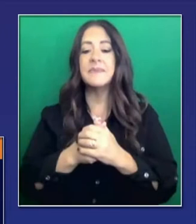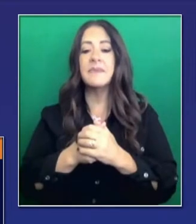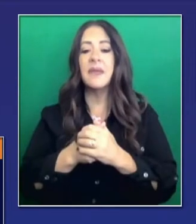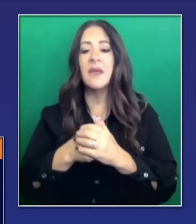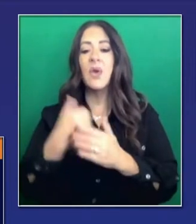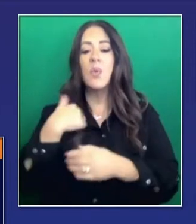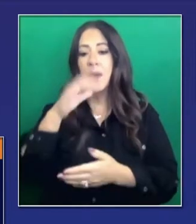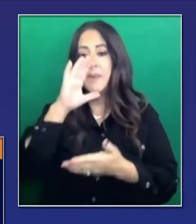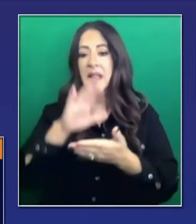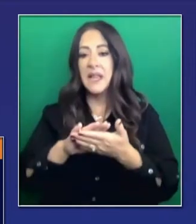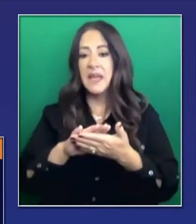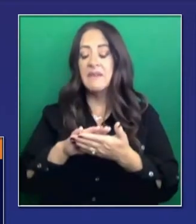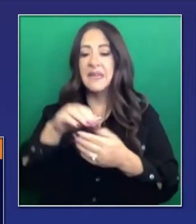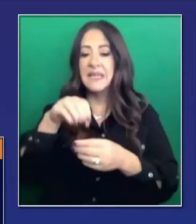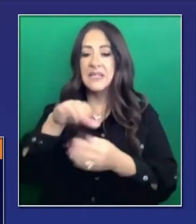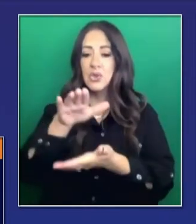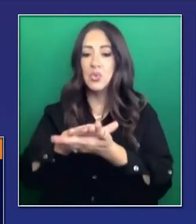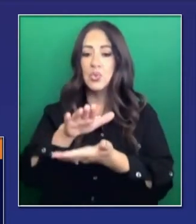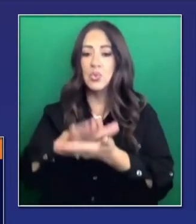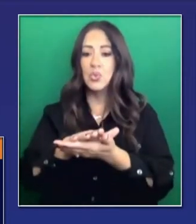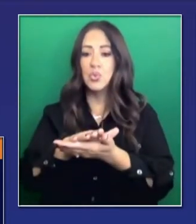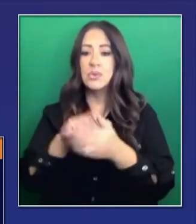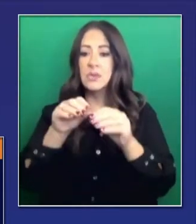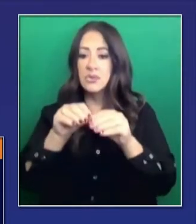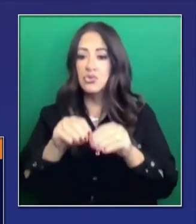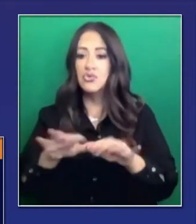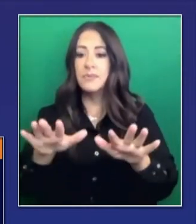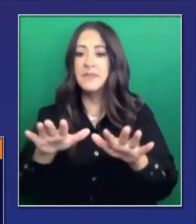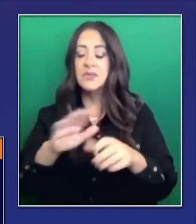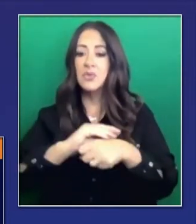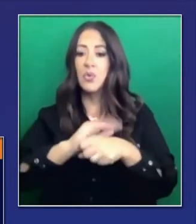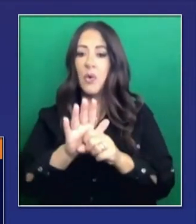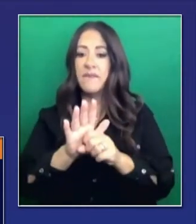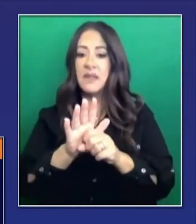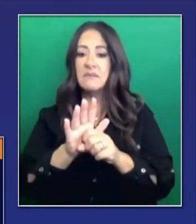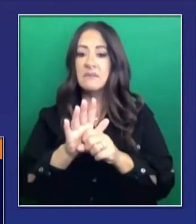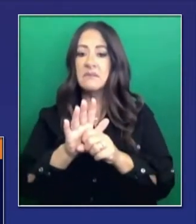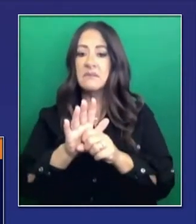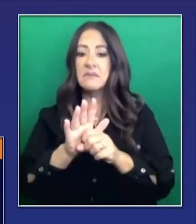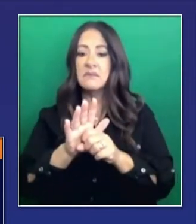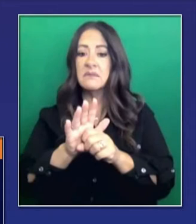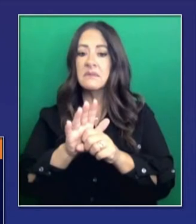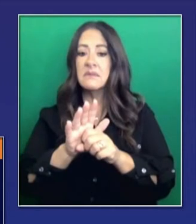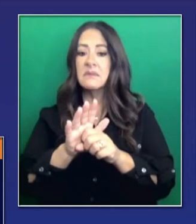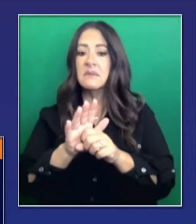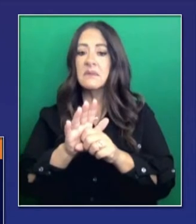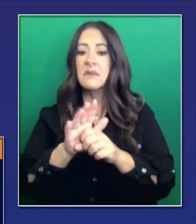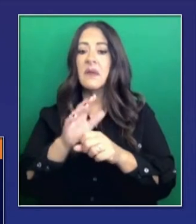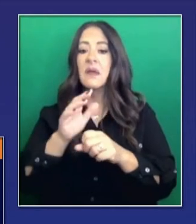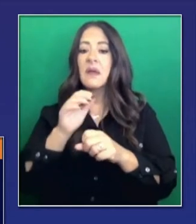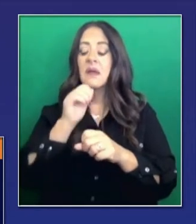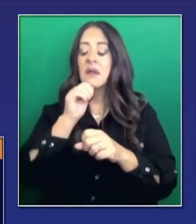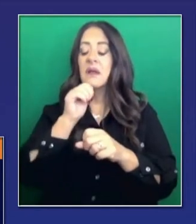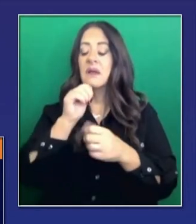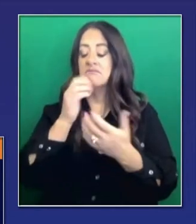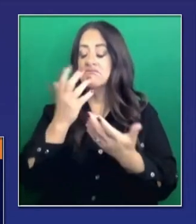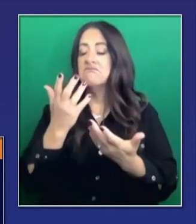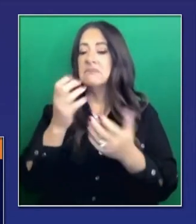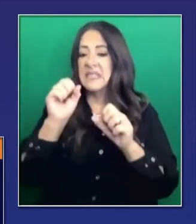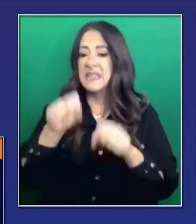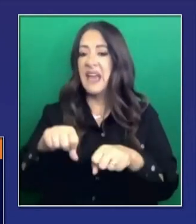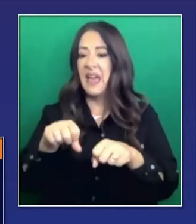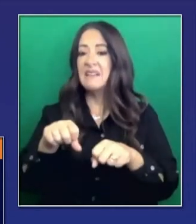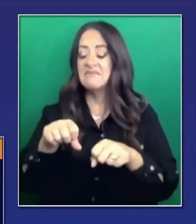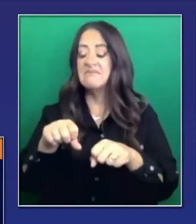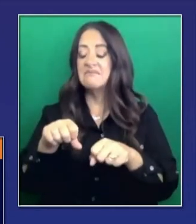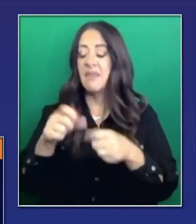la transmisión en escuelas, transmisiones entre y de estudiantes más jóvenes, de